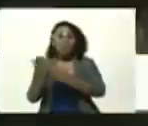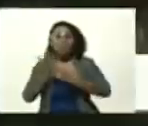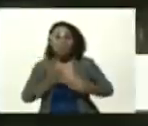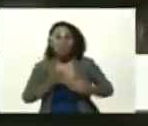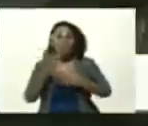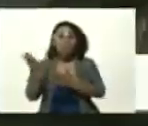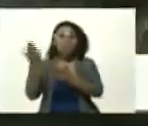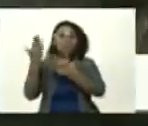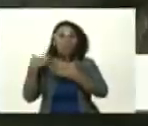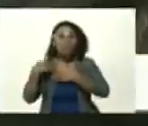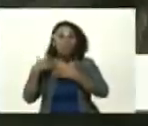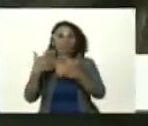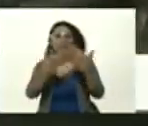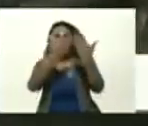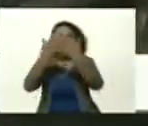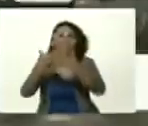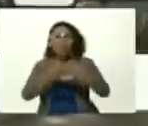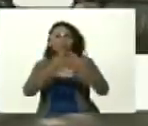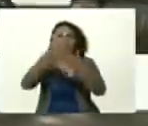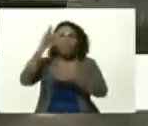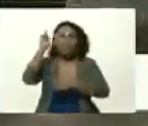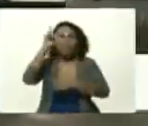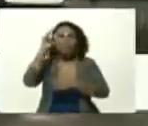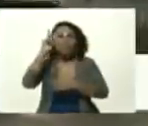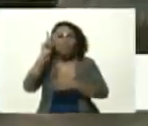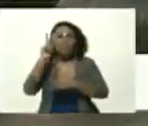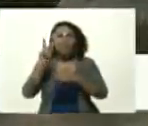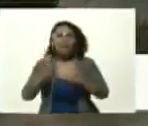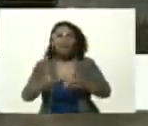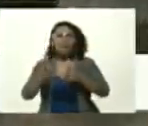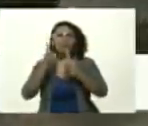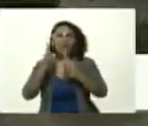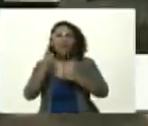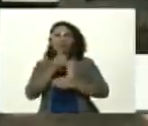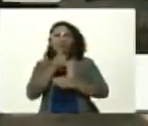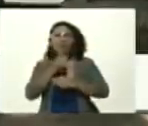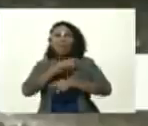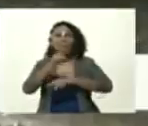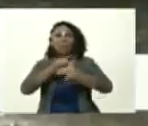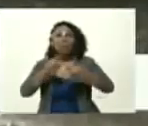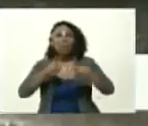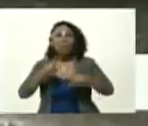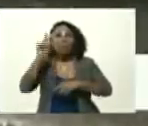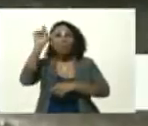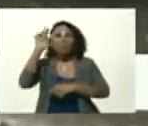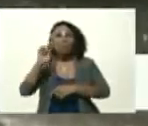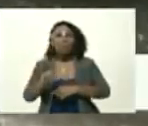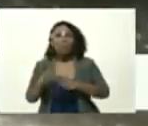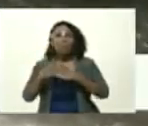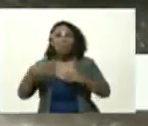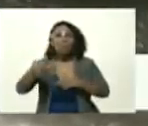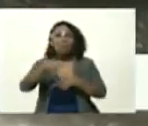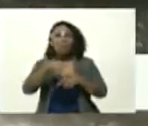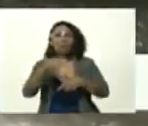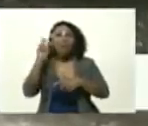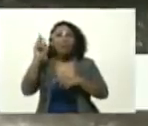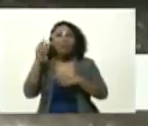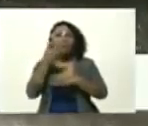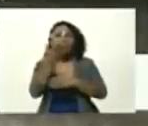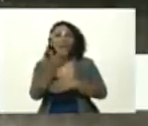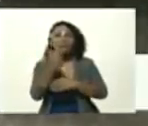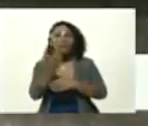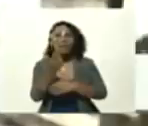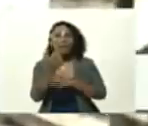el apoyo de estudiantes, de profesores, de las autoridades con quienes se coordina a diario toda esta serie de acciones, tal como usted